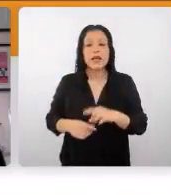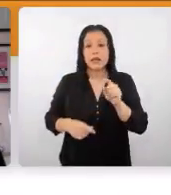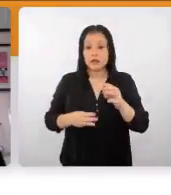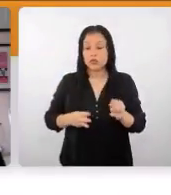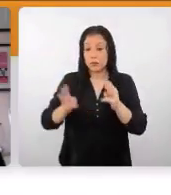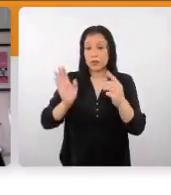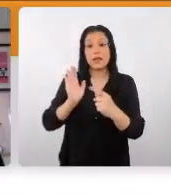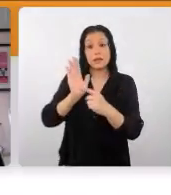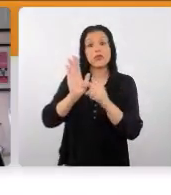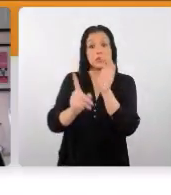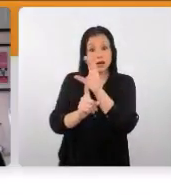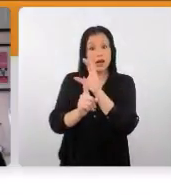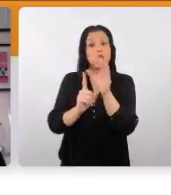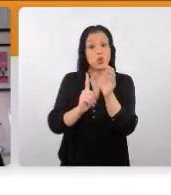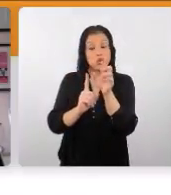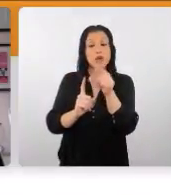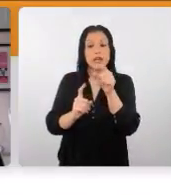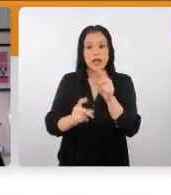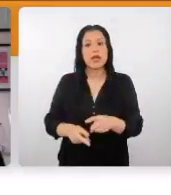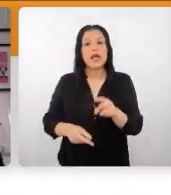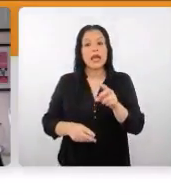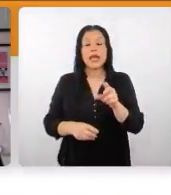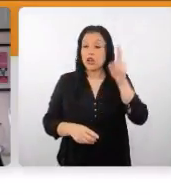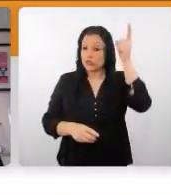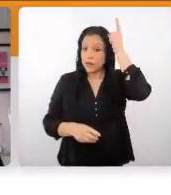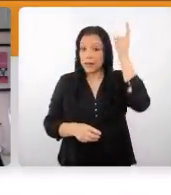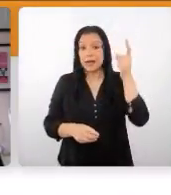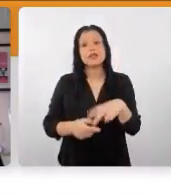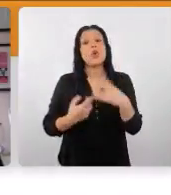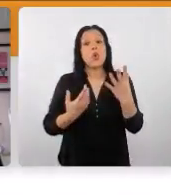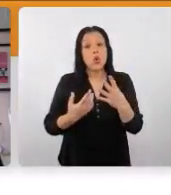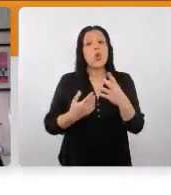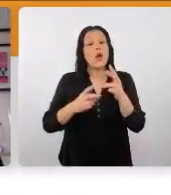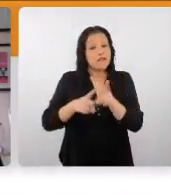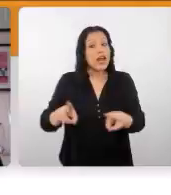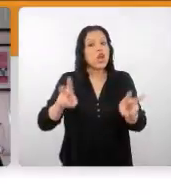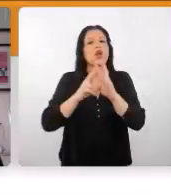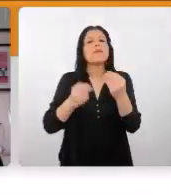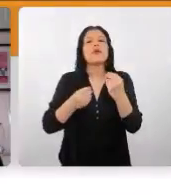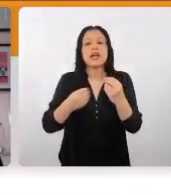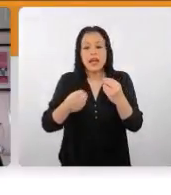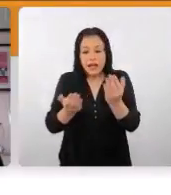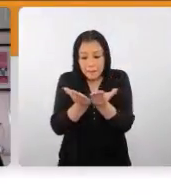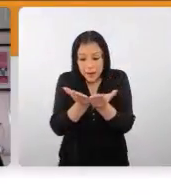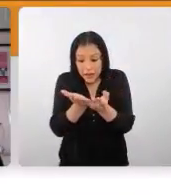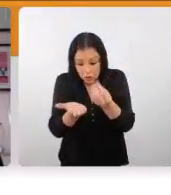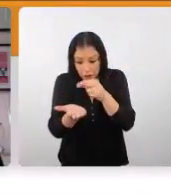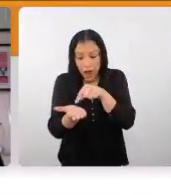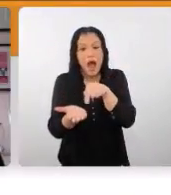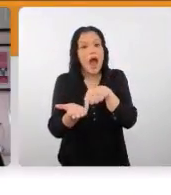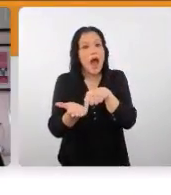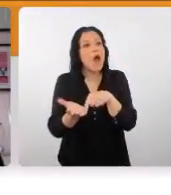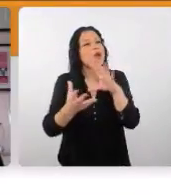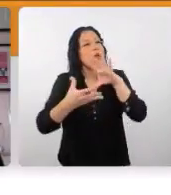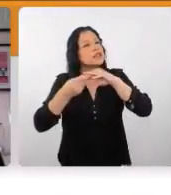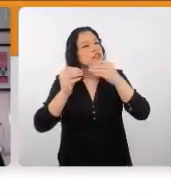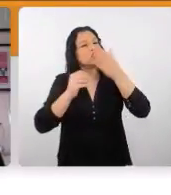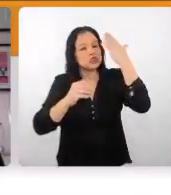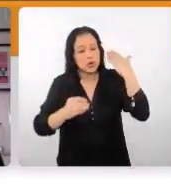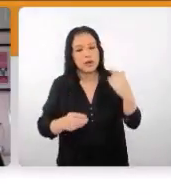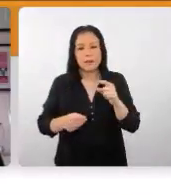mostrar la cultura. Y es algo que se valora, lo que cuenta una historia a través del plato. La edad promedio, también